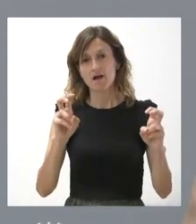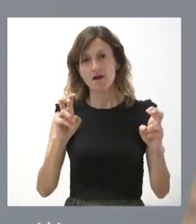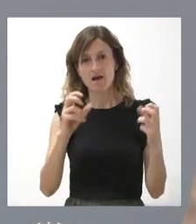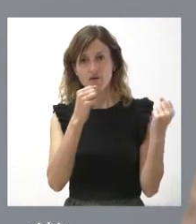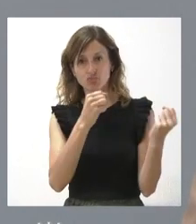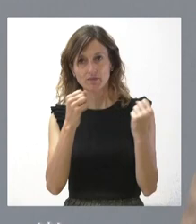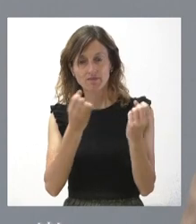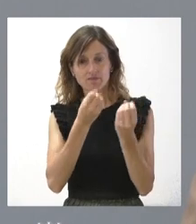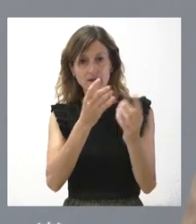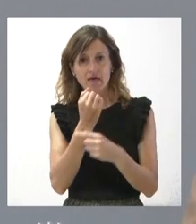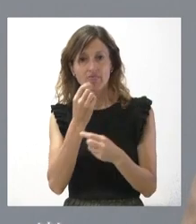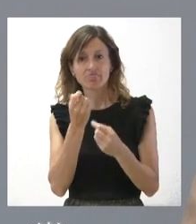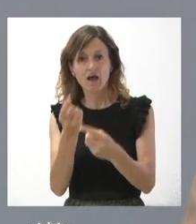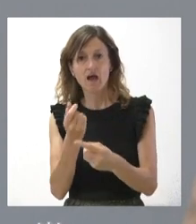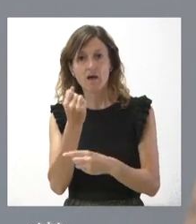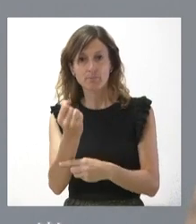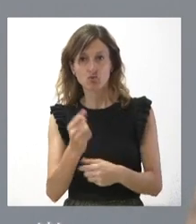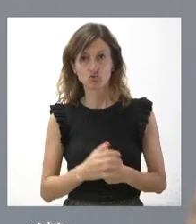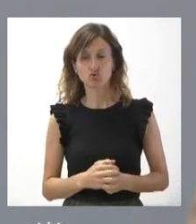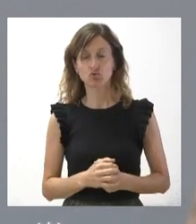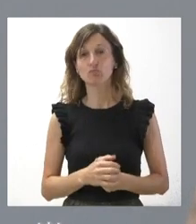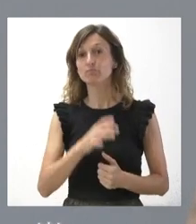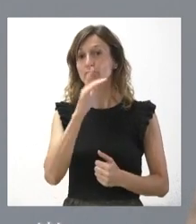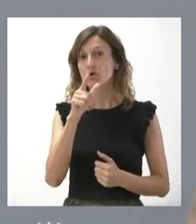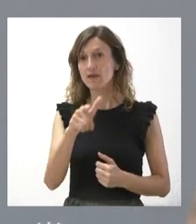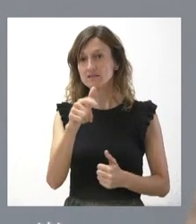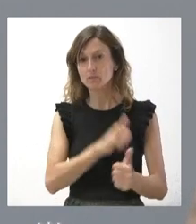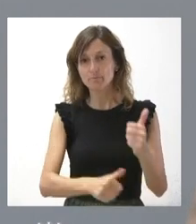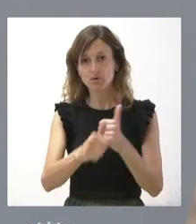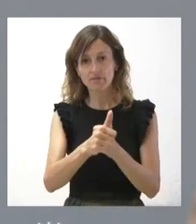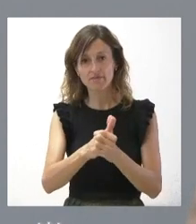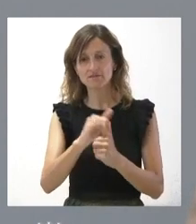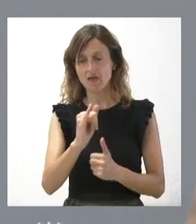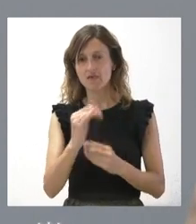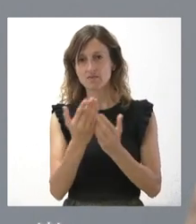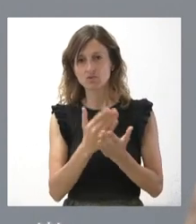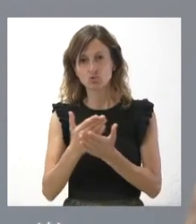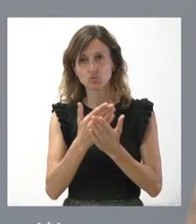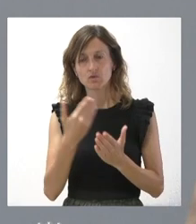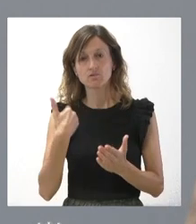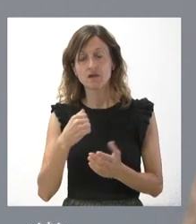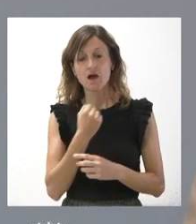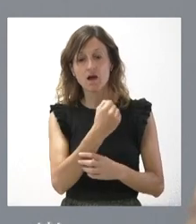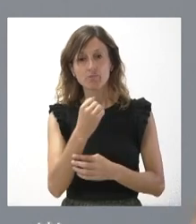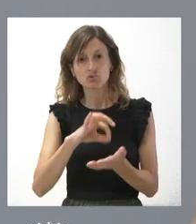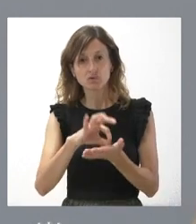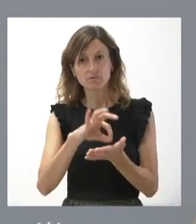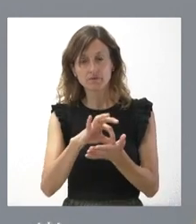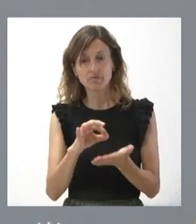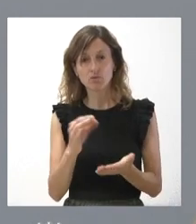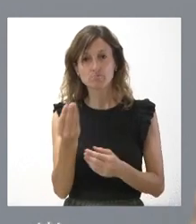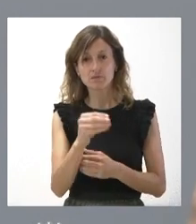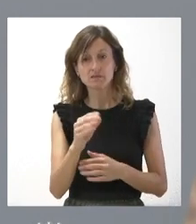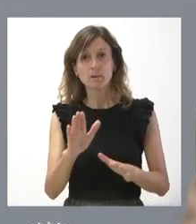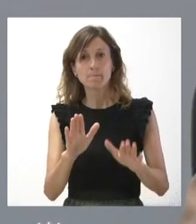apoyo que pudiéramos prestar a este respecto, porque esta es una de las grandes prioridades que tenemos encima de la mesa, que hemos venido reforzando los servicios, pero que, lógicamente, no